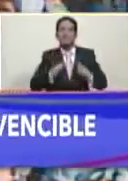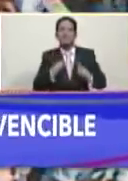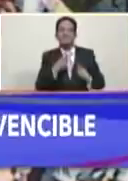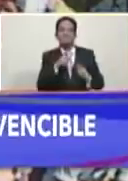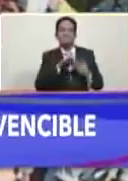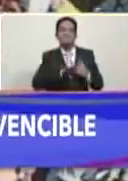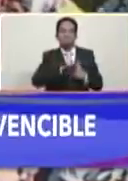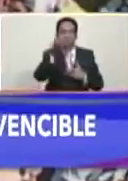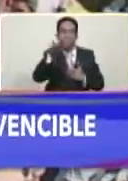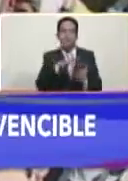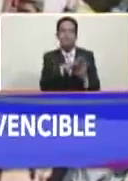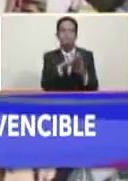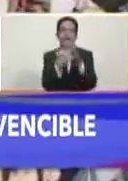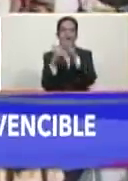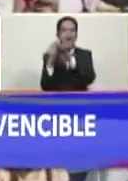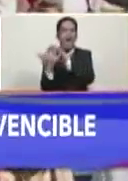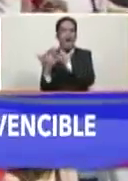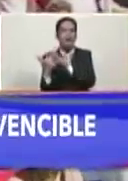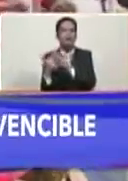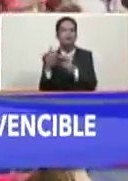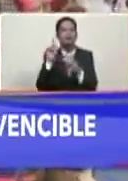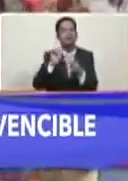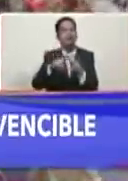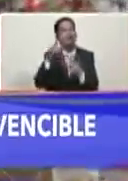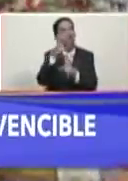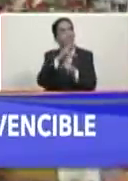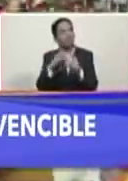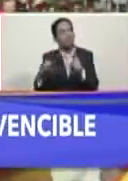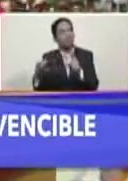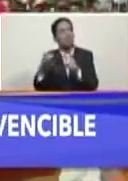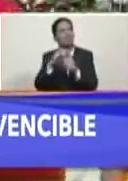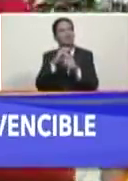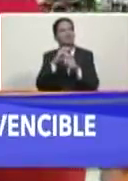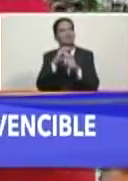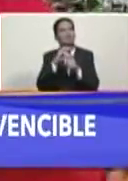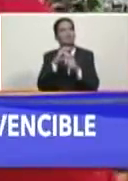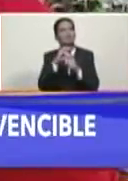país. A la juventud de la cultura.